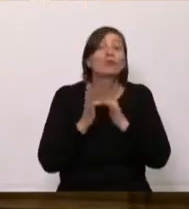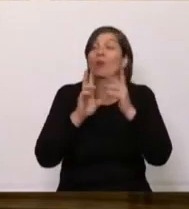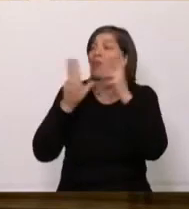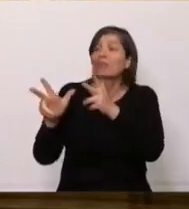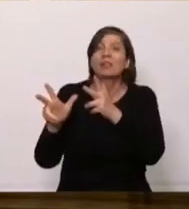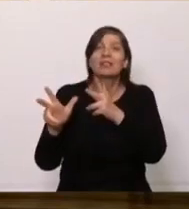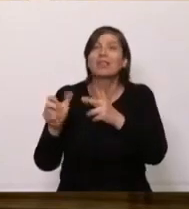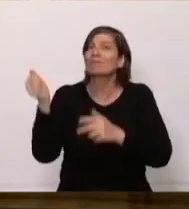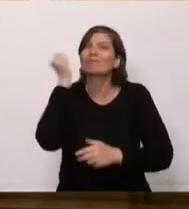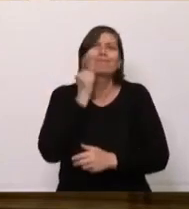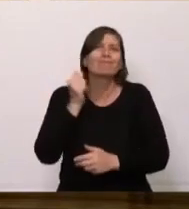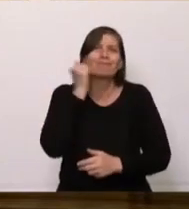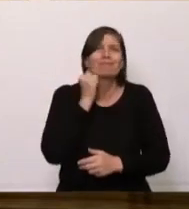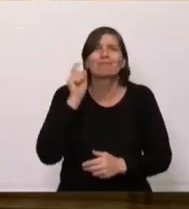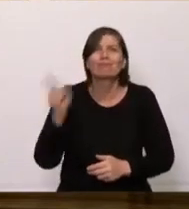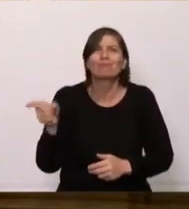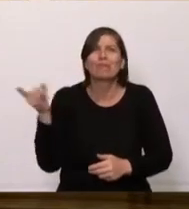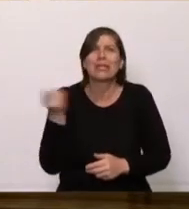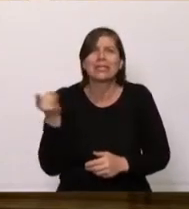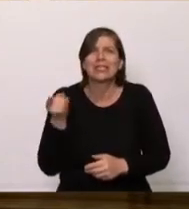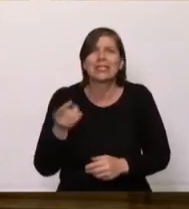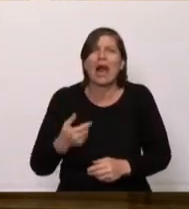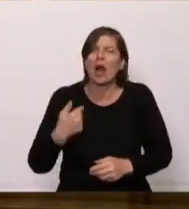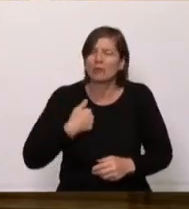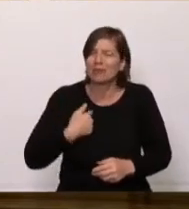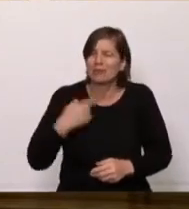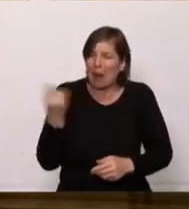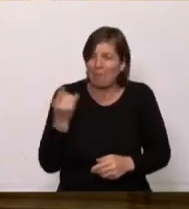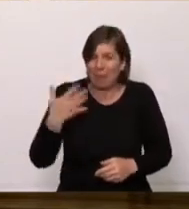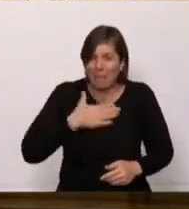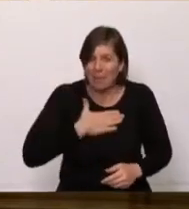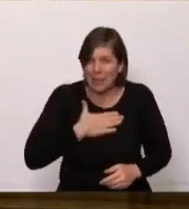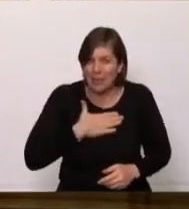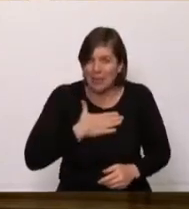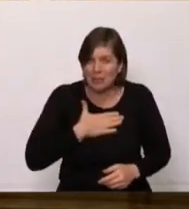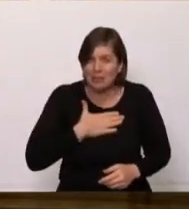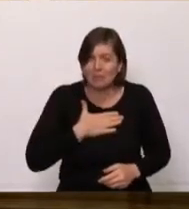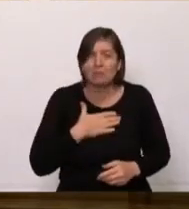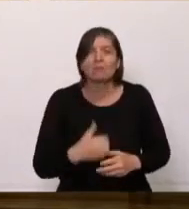Jesús les dice: hipócritas, ¿por qué me tienden una trampa?